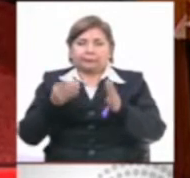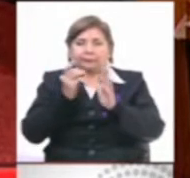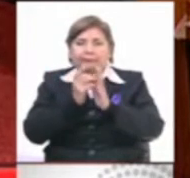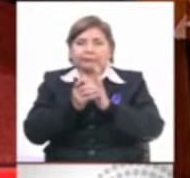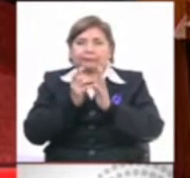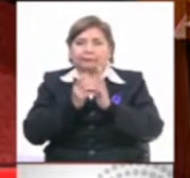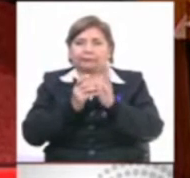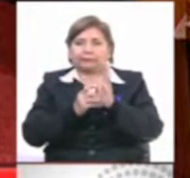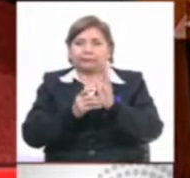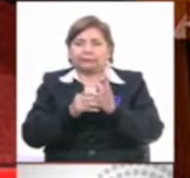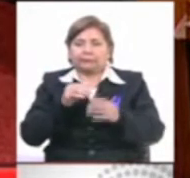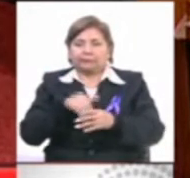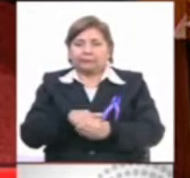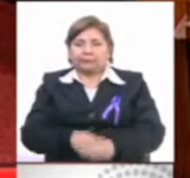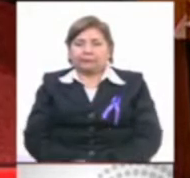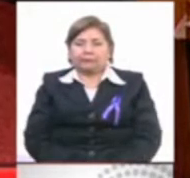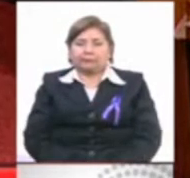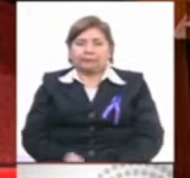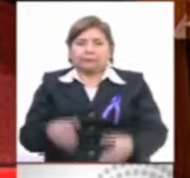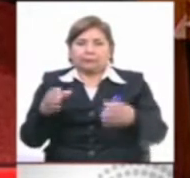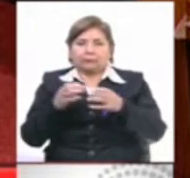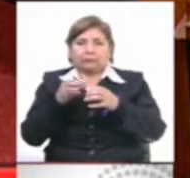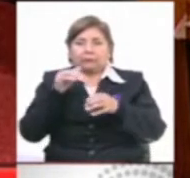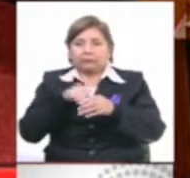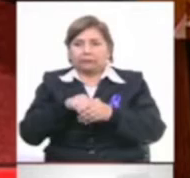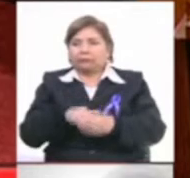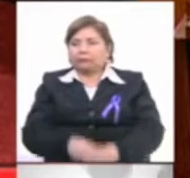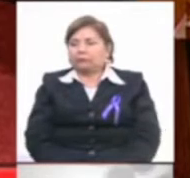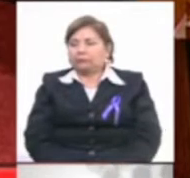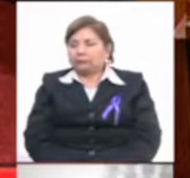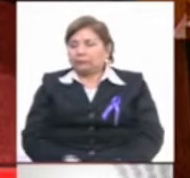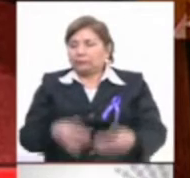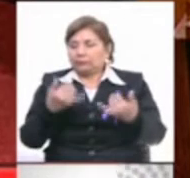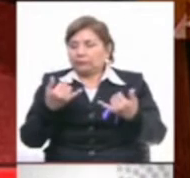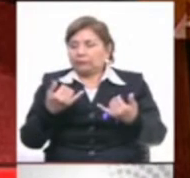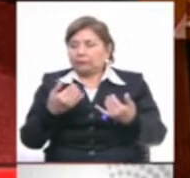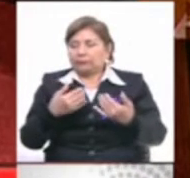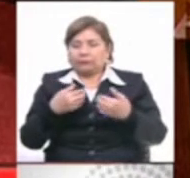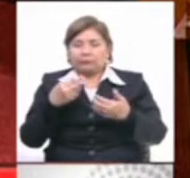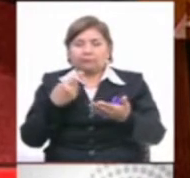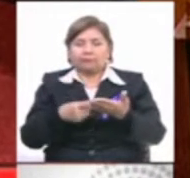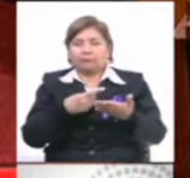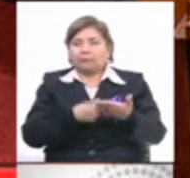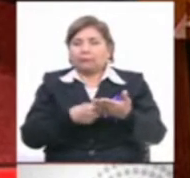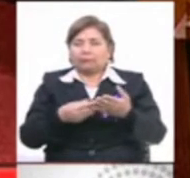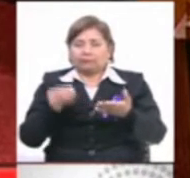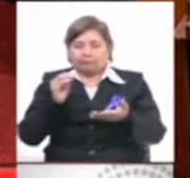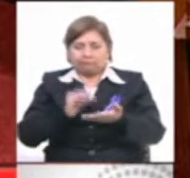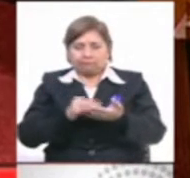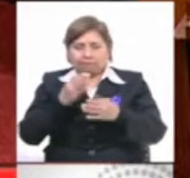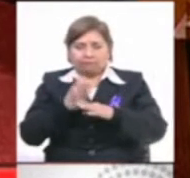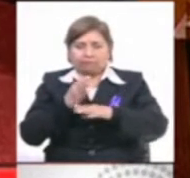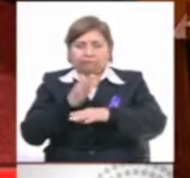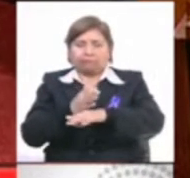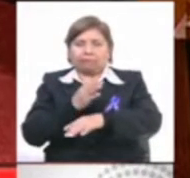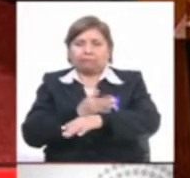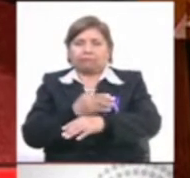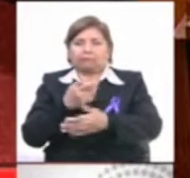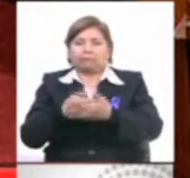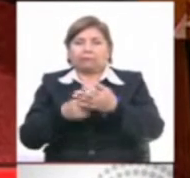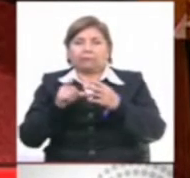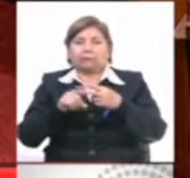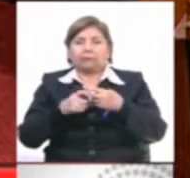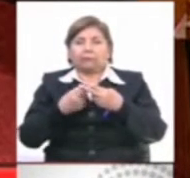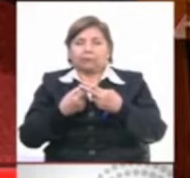dictamen en unanimidad. Y ahora, con el debate, se está mejorando la propuesta